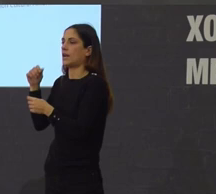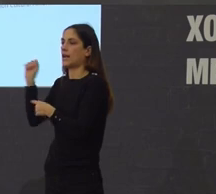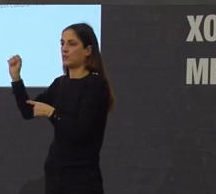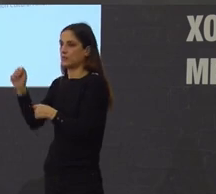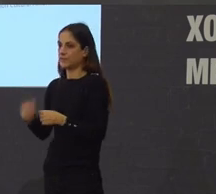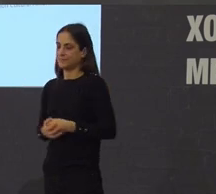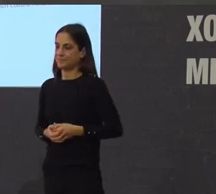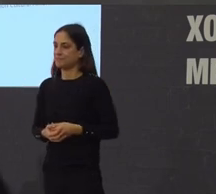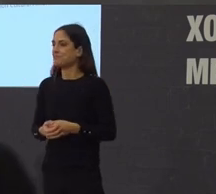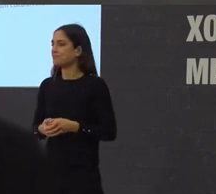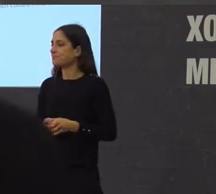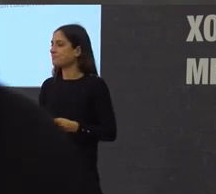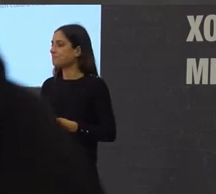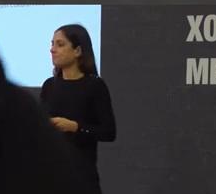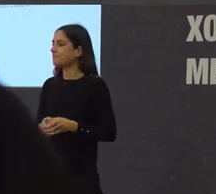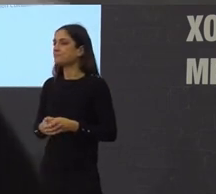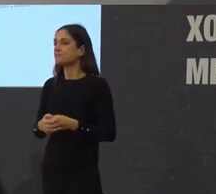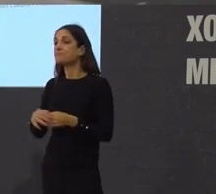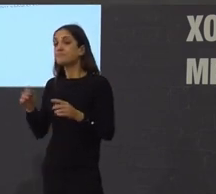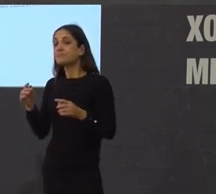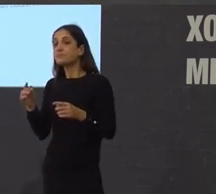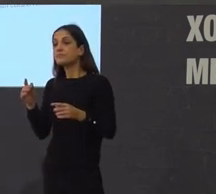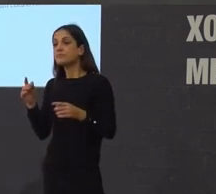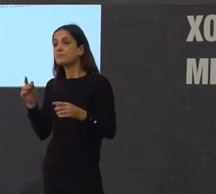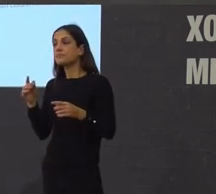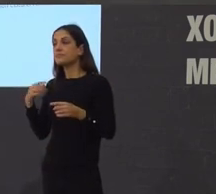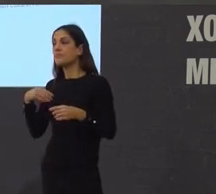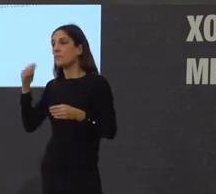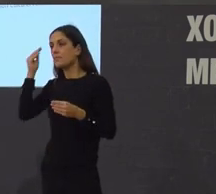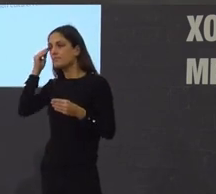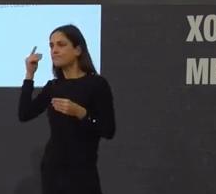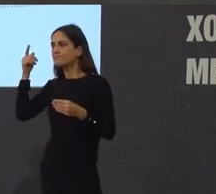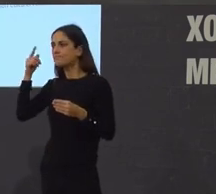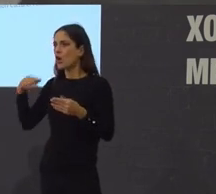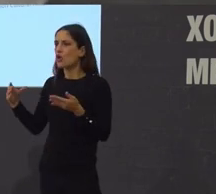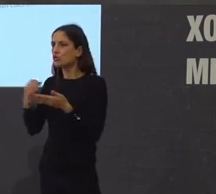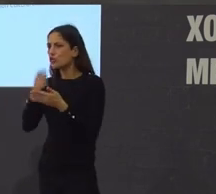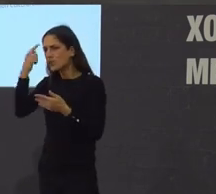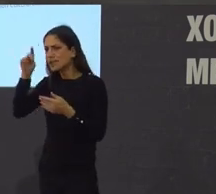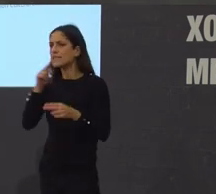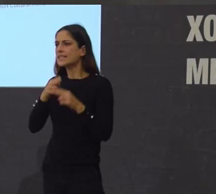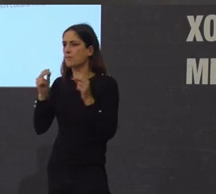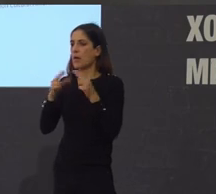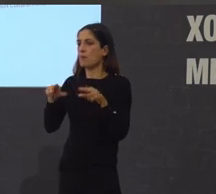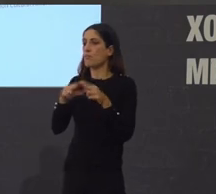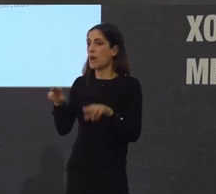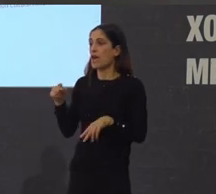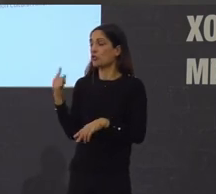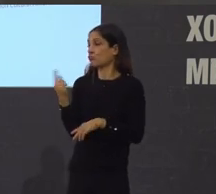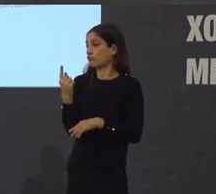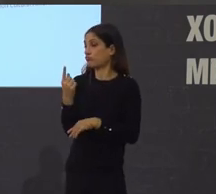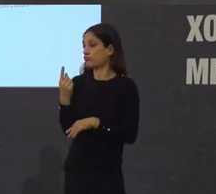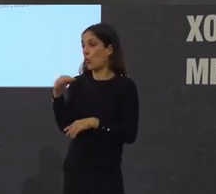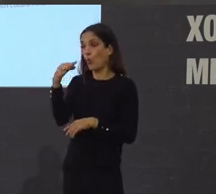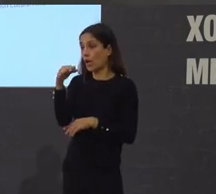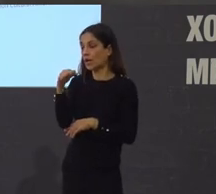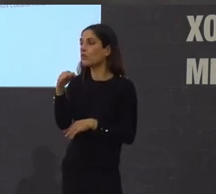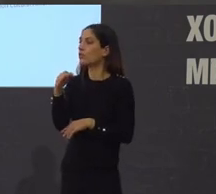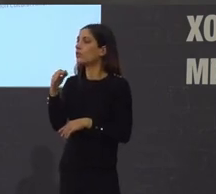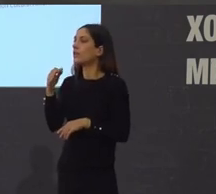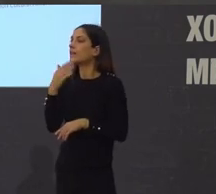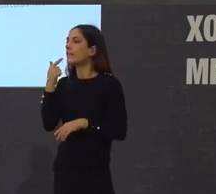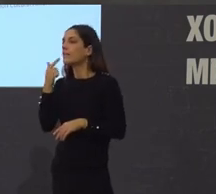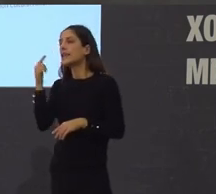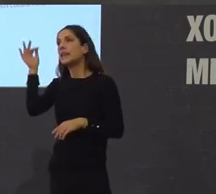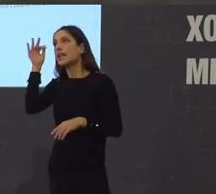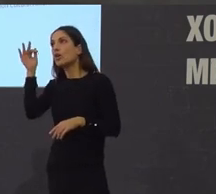un plato único del día 53 el peso que todos saben lo que son el día del plato único era que en teoría un día al mes